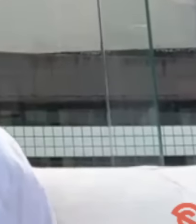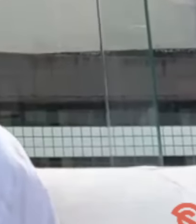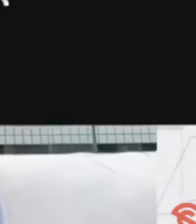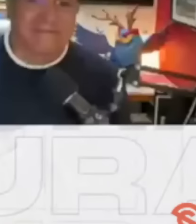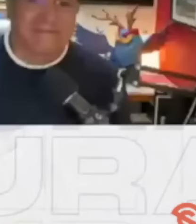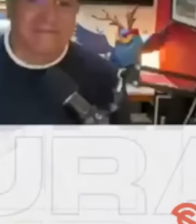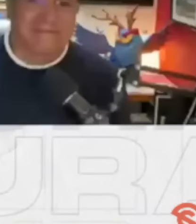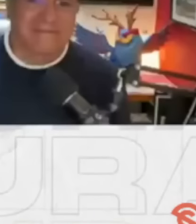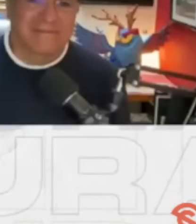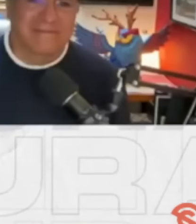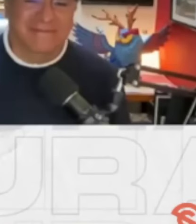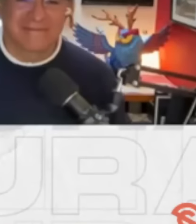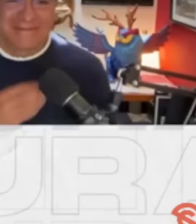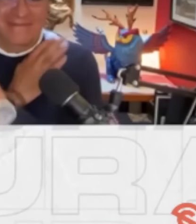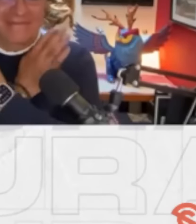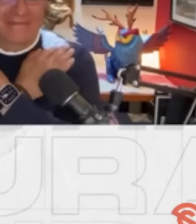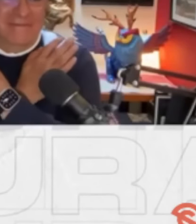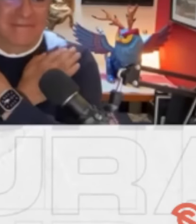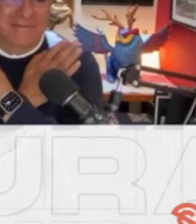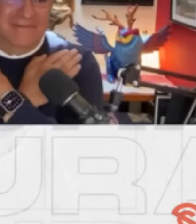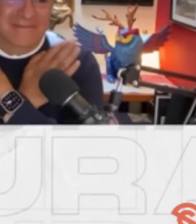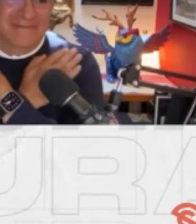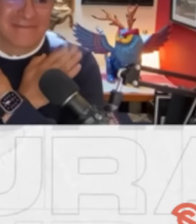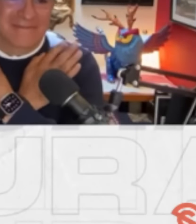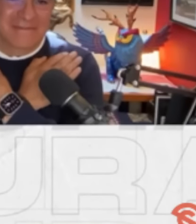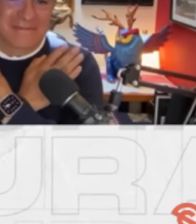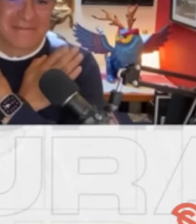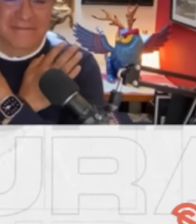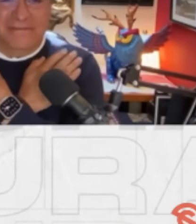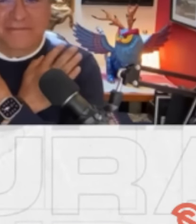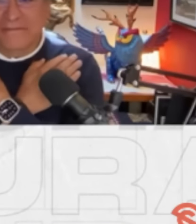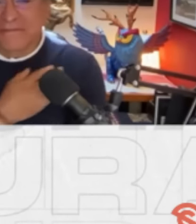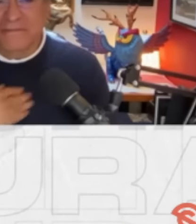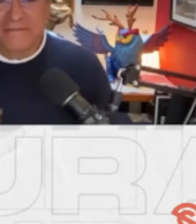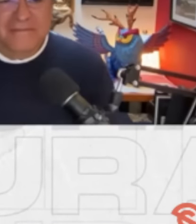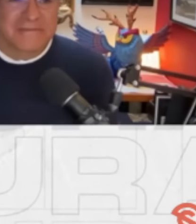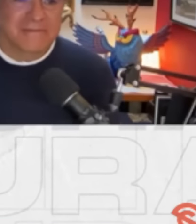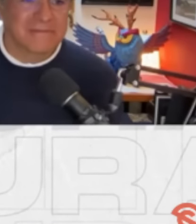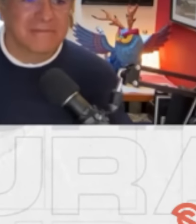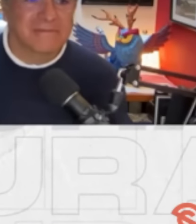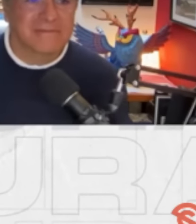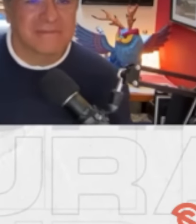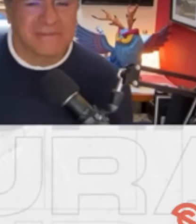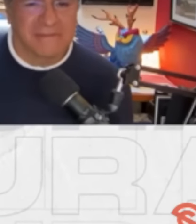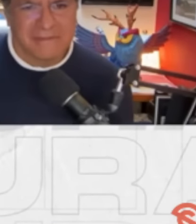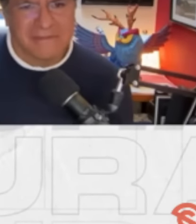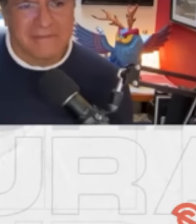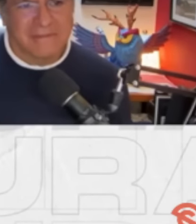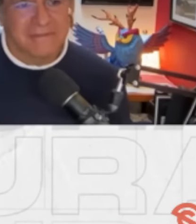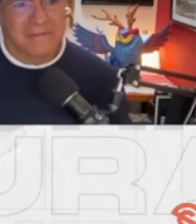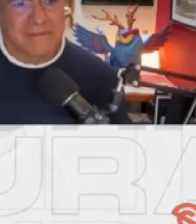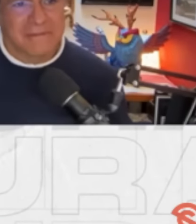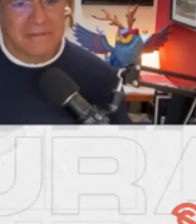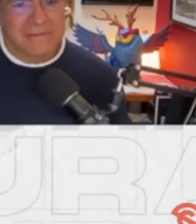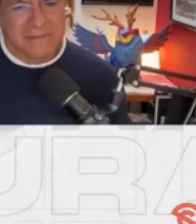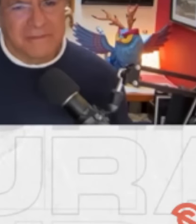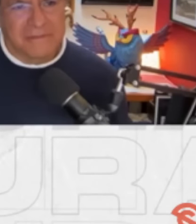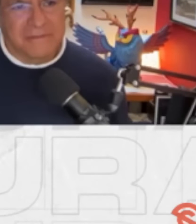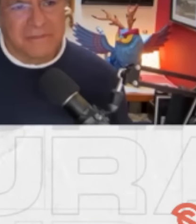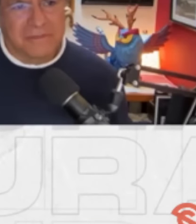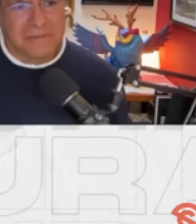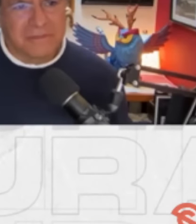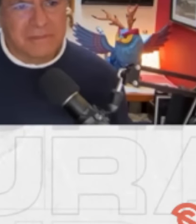y apellido en el encuentro, y que me dio mucho gusto ver que con bastón y todo ahí andaba. Y bueno, en